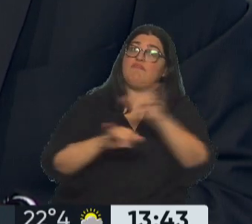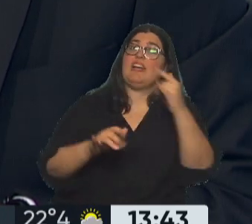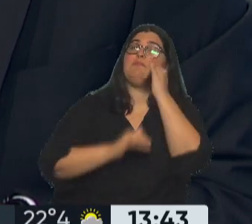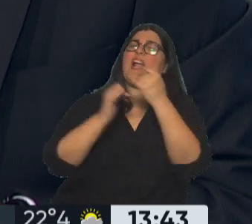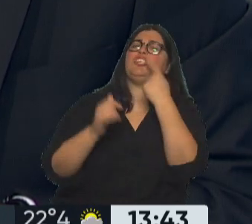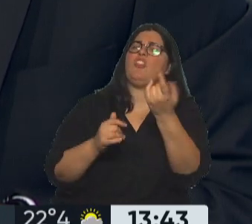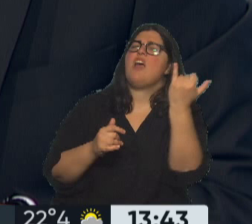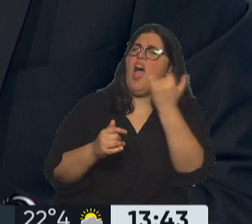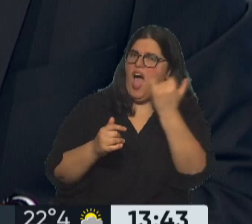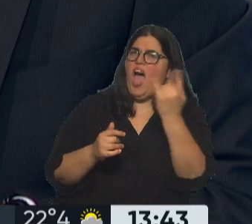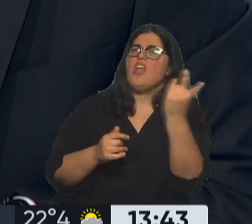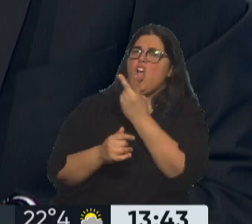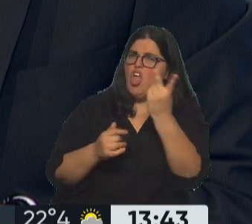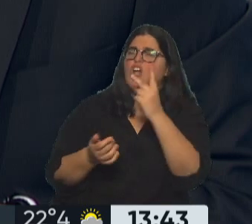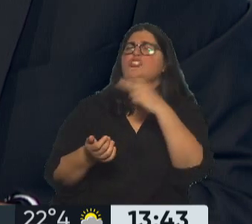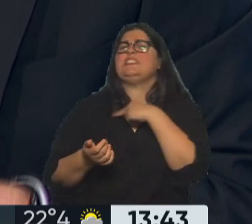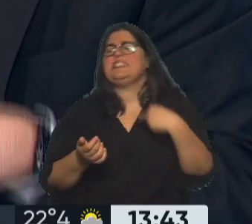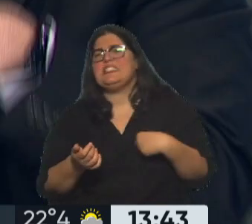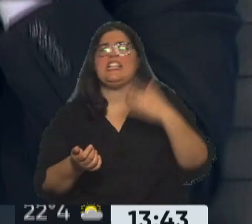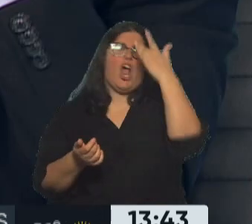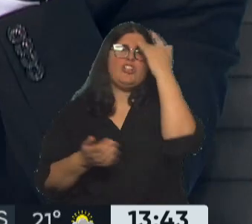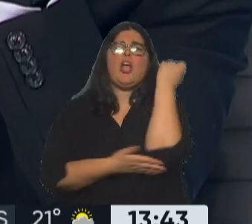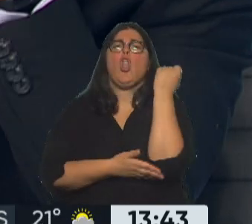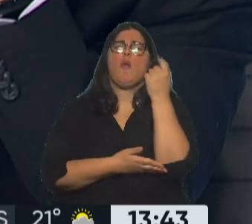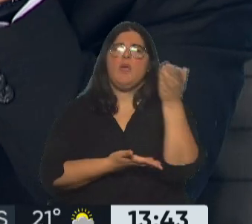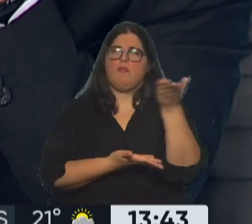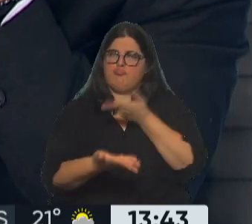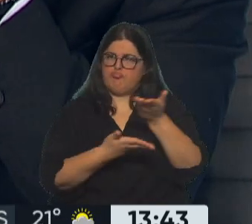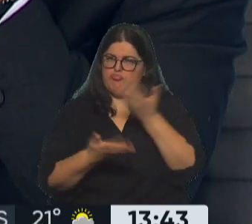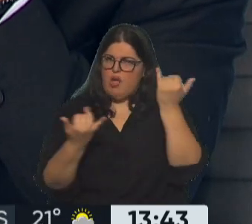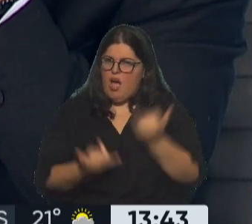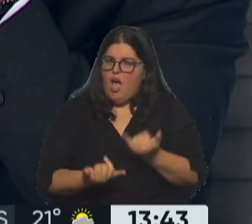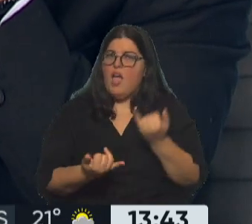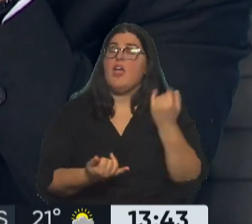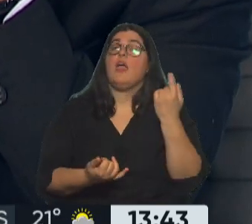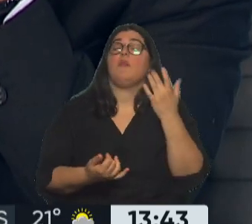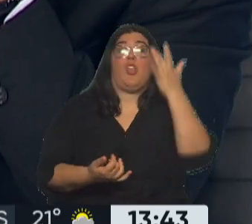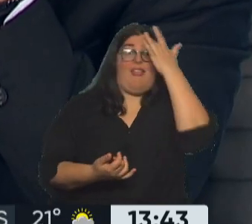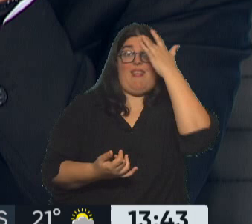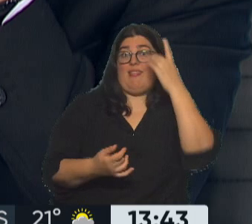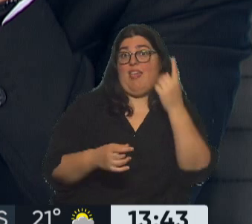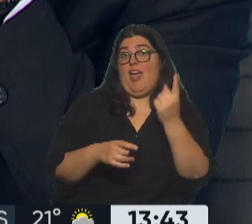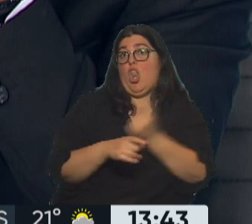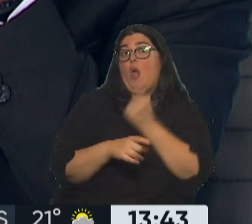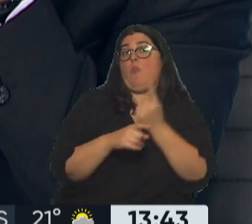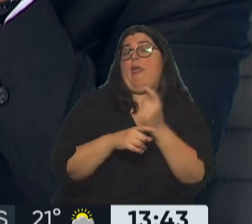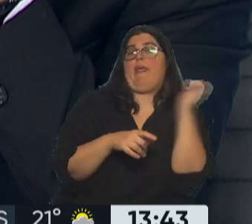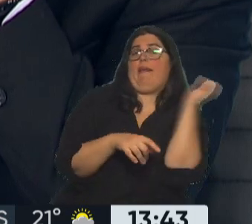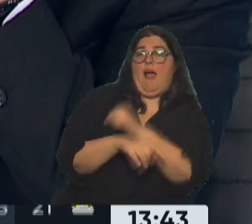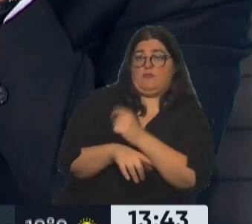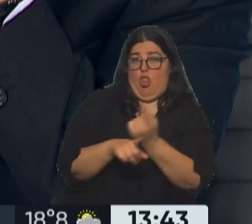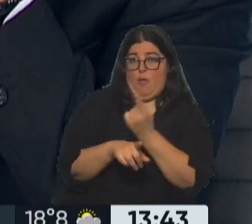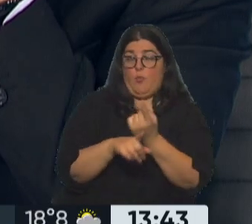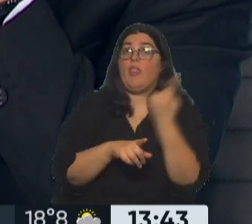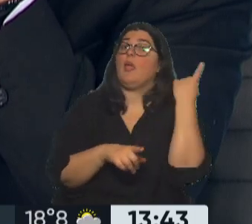fluida relación económica con China, de la cual la India no puede, digamos, soslayar,